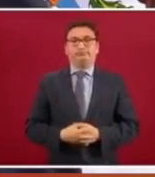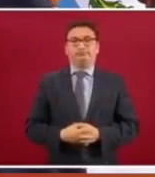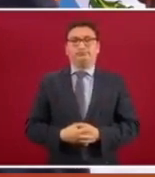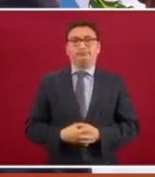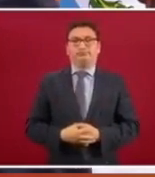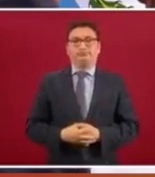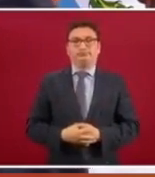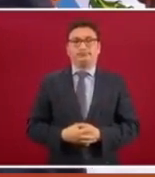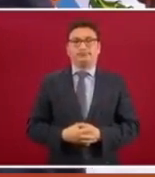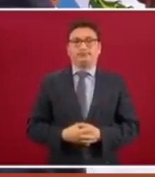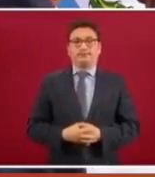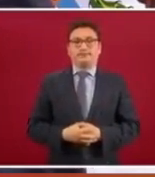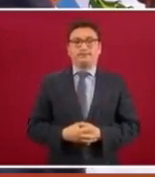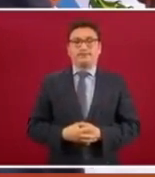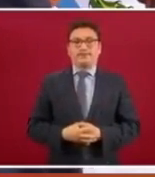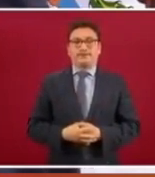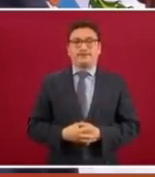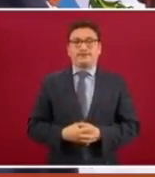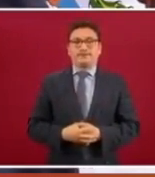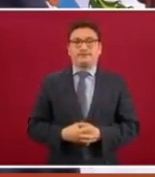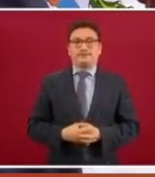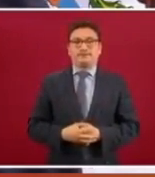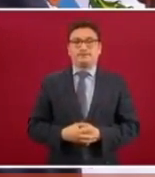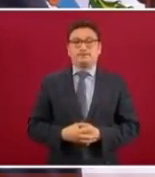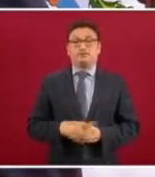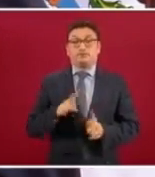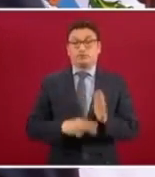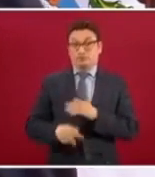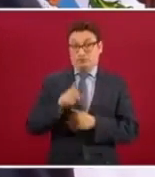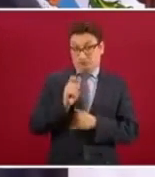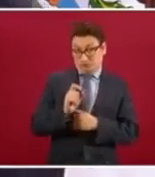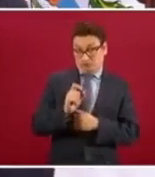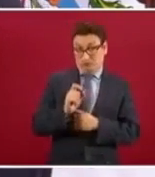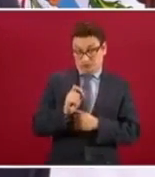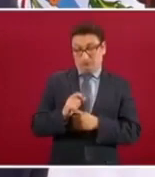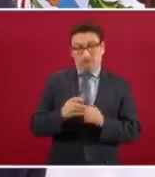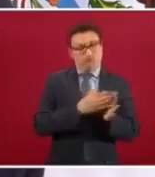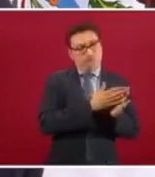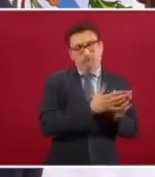este año en los cinco tramos